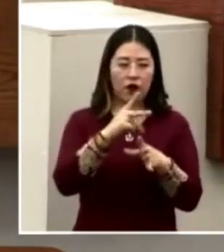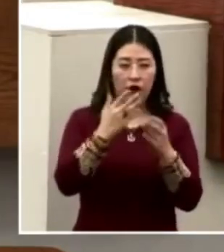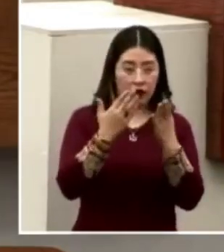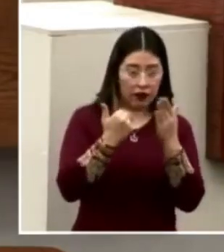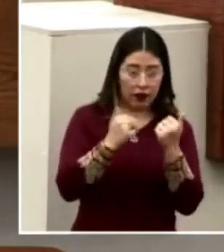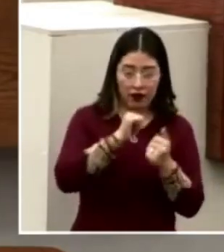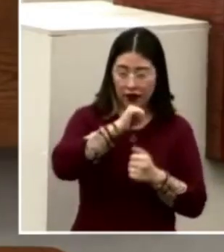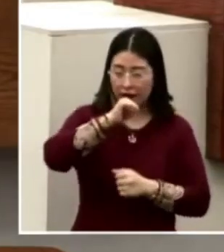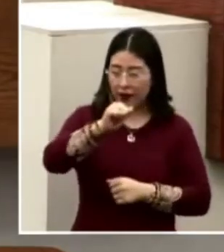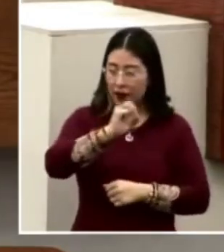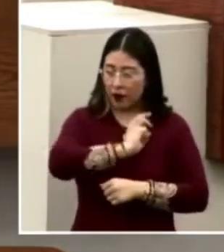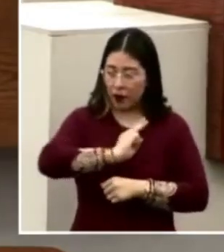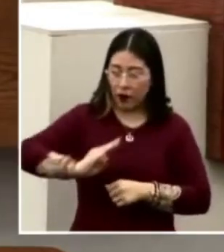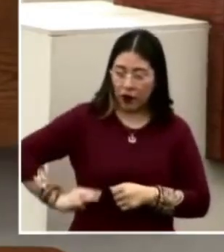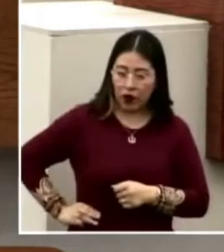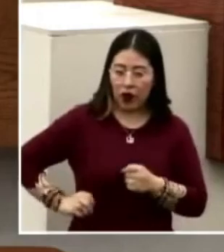hizo.